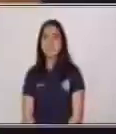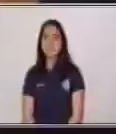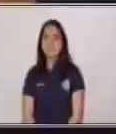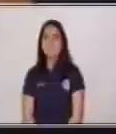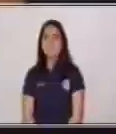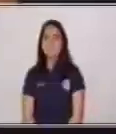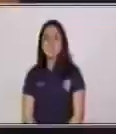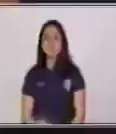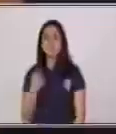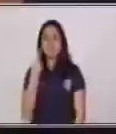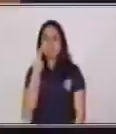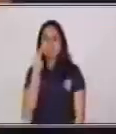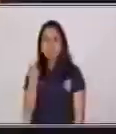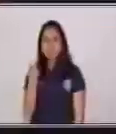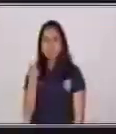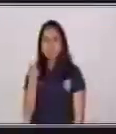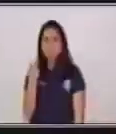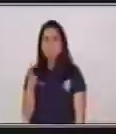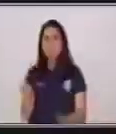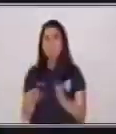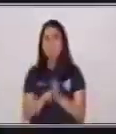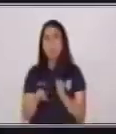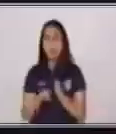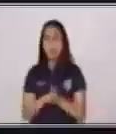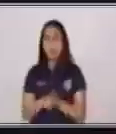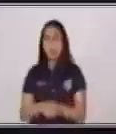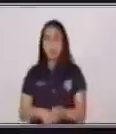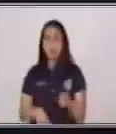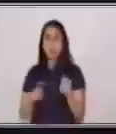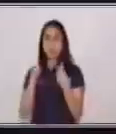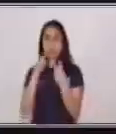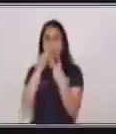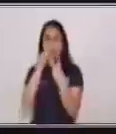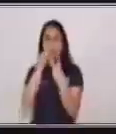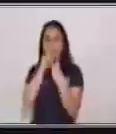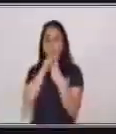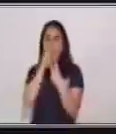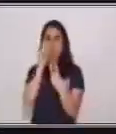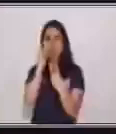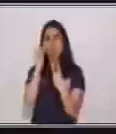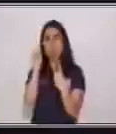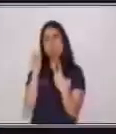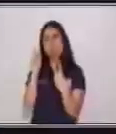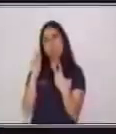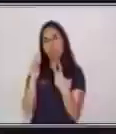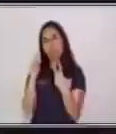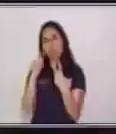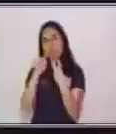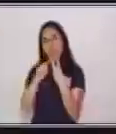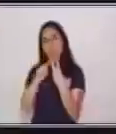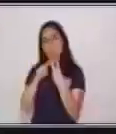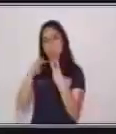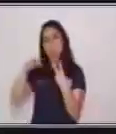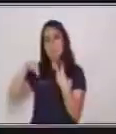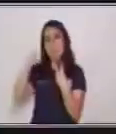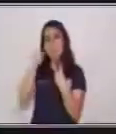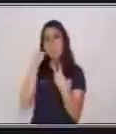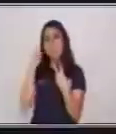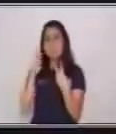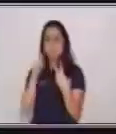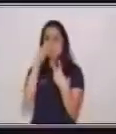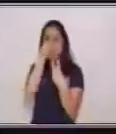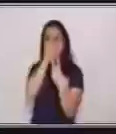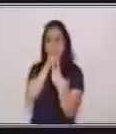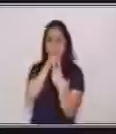sílaba tónica es la última. Luego la palabra grave, lápiz. Encontramos que la sílaba tónica está